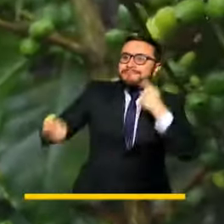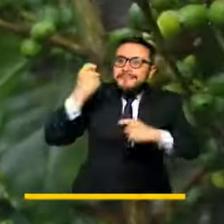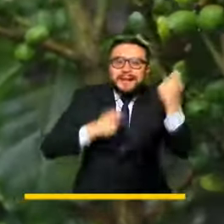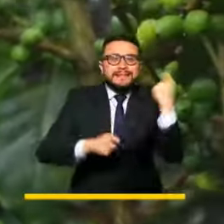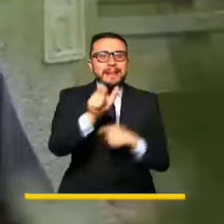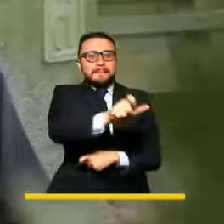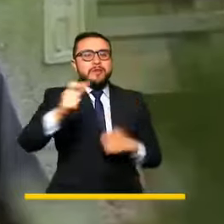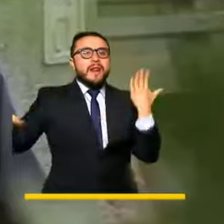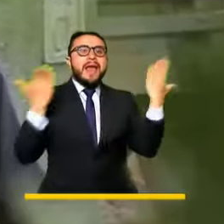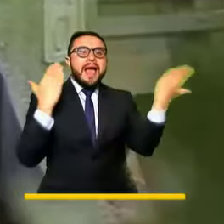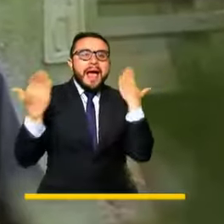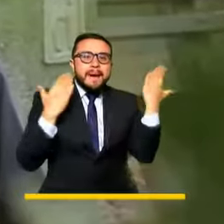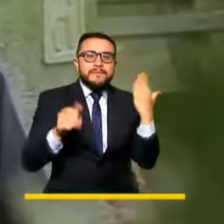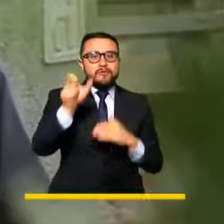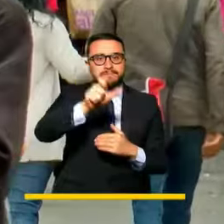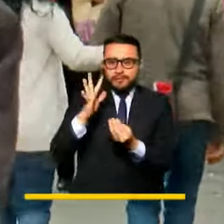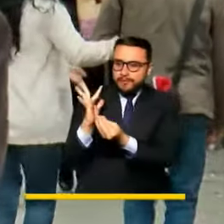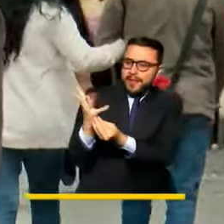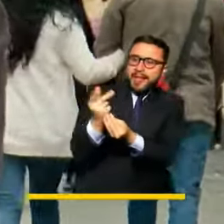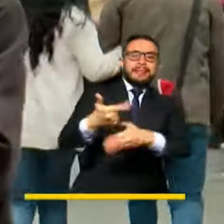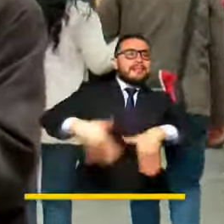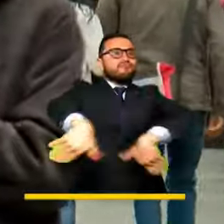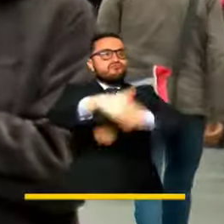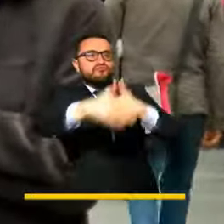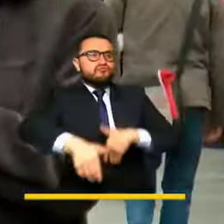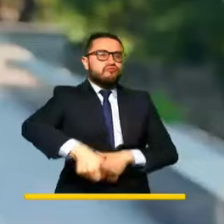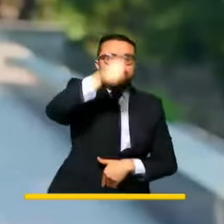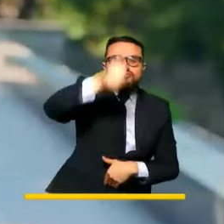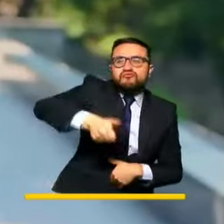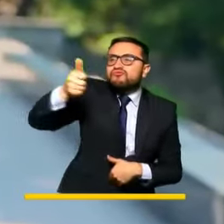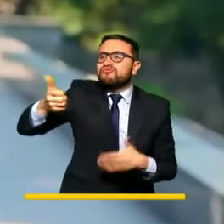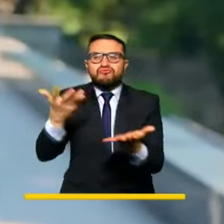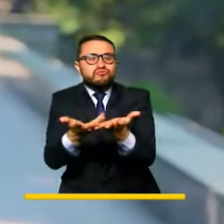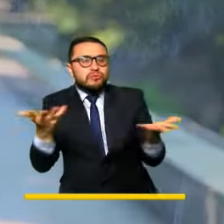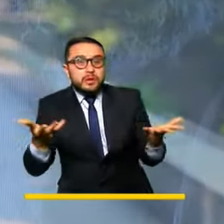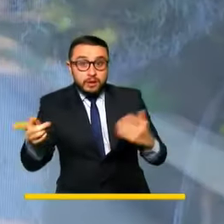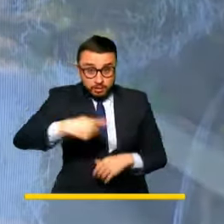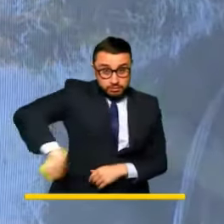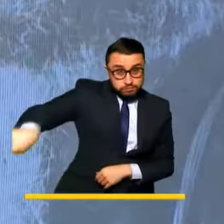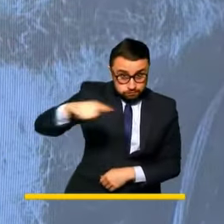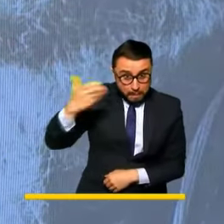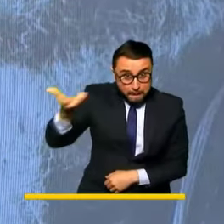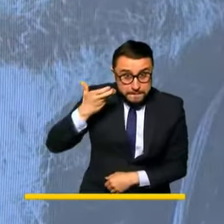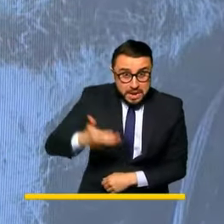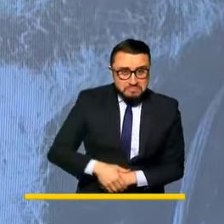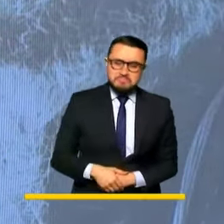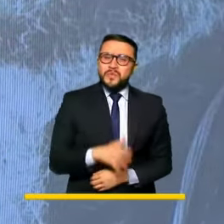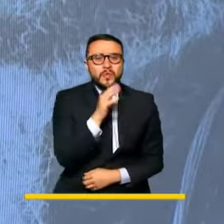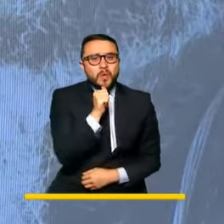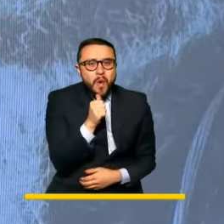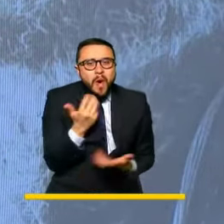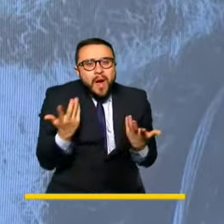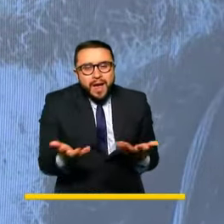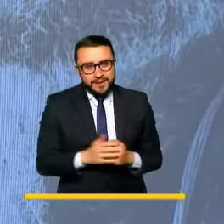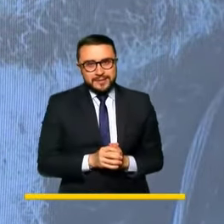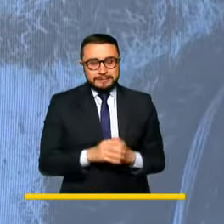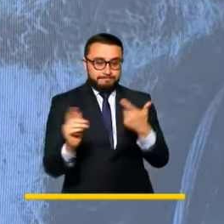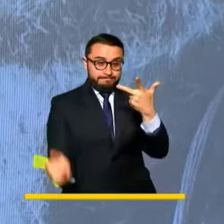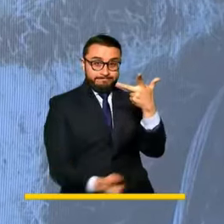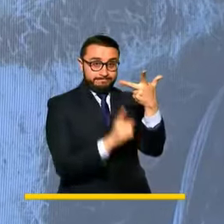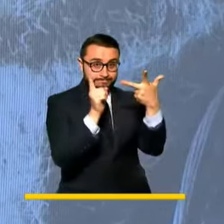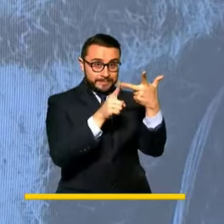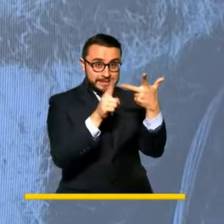campesina, el artista callejero. Hoy ellos no tienen una pensión en Colombia. El pilar tres